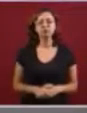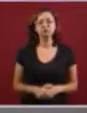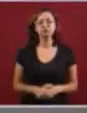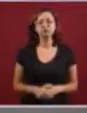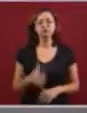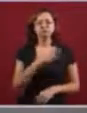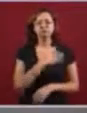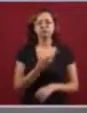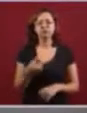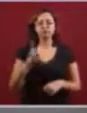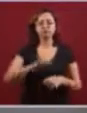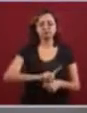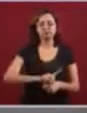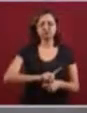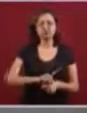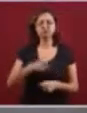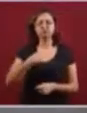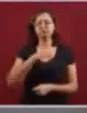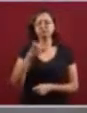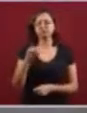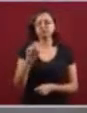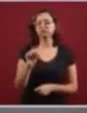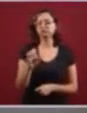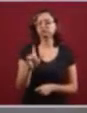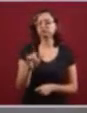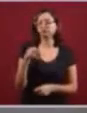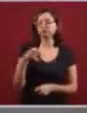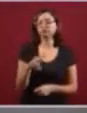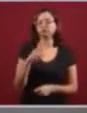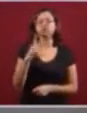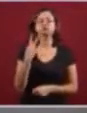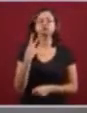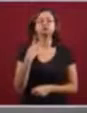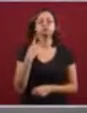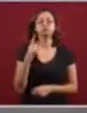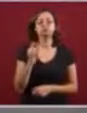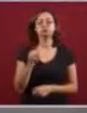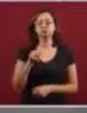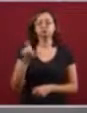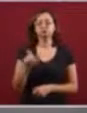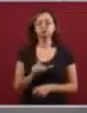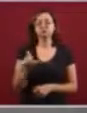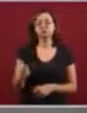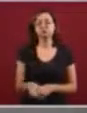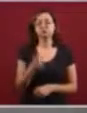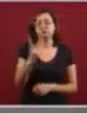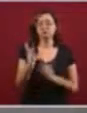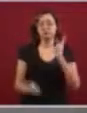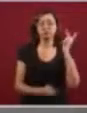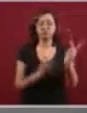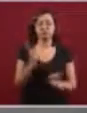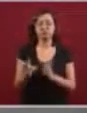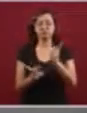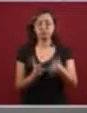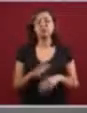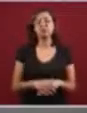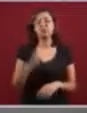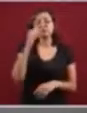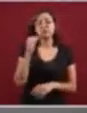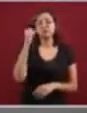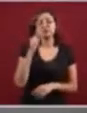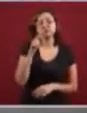Buenos días, presidente. Jocelyn Gutiérrez, de Político.mx. Para hacerle dos preguntas, si me permite. El día de ayer usted presentó un